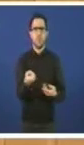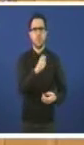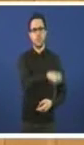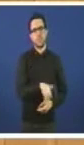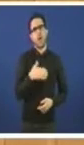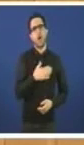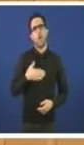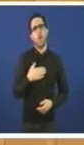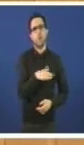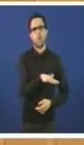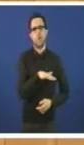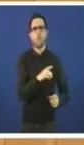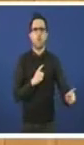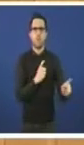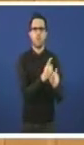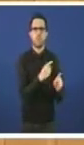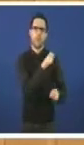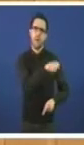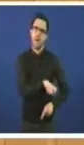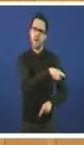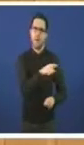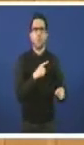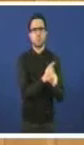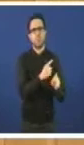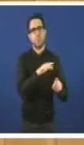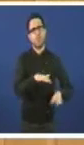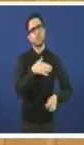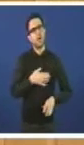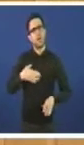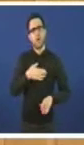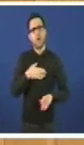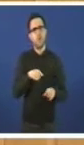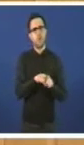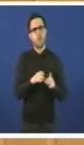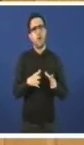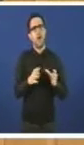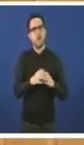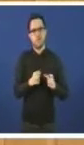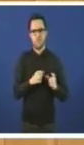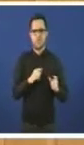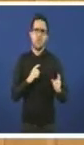que donde puede estar más cómodo para ejercer esas ansias que tengo de imposición absoluta